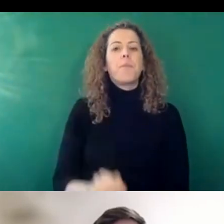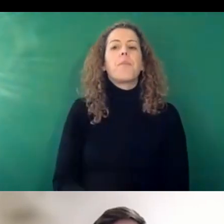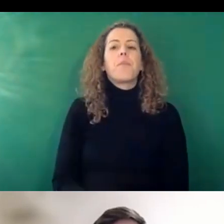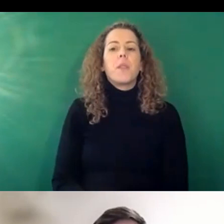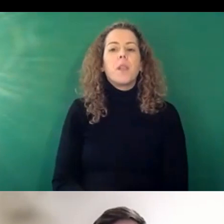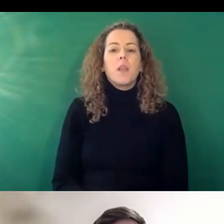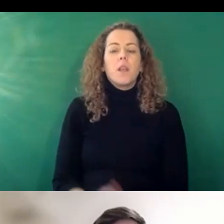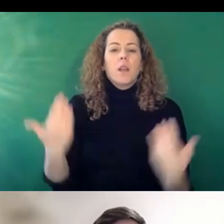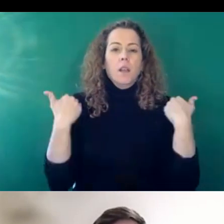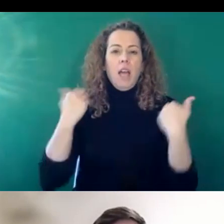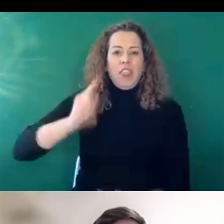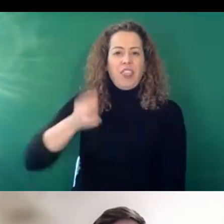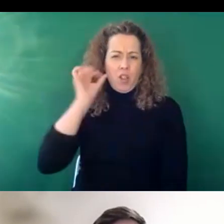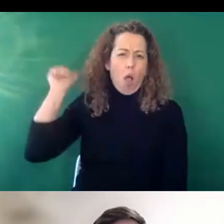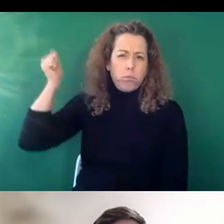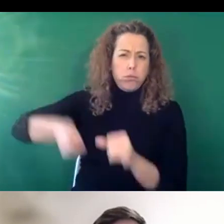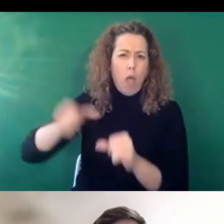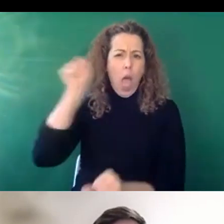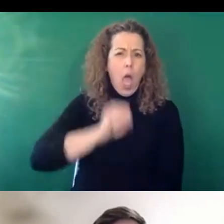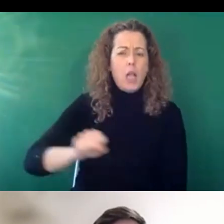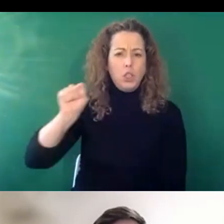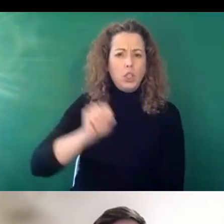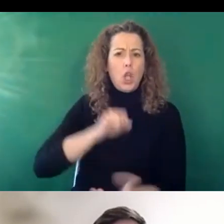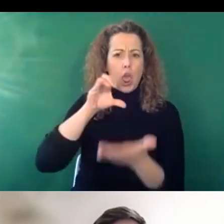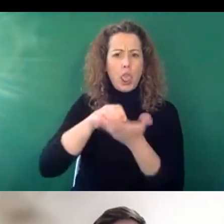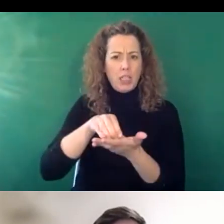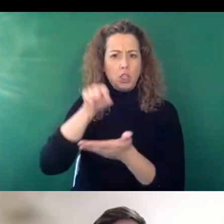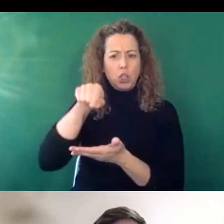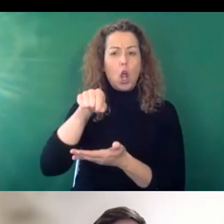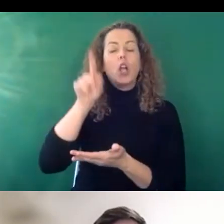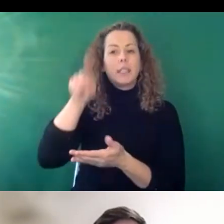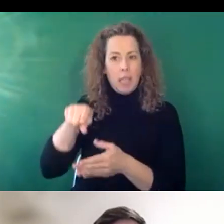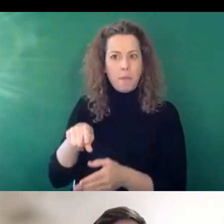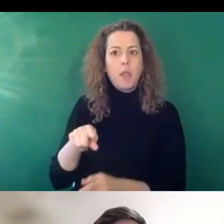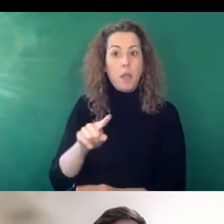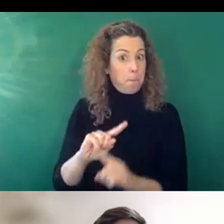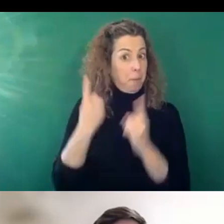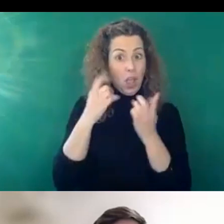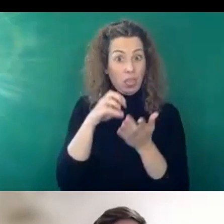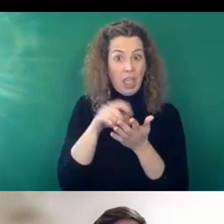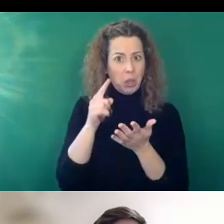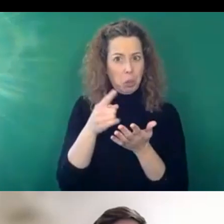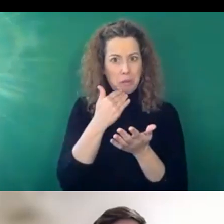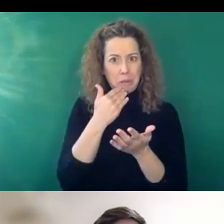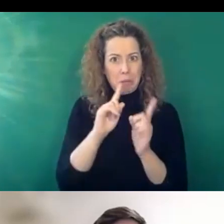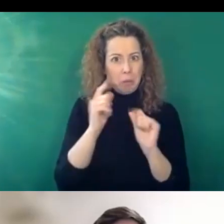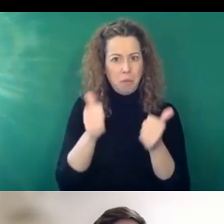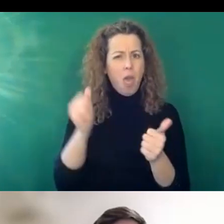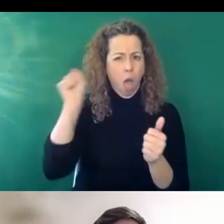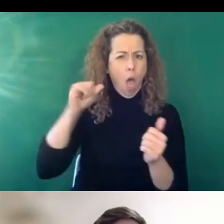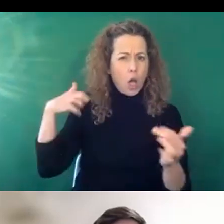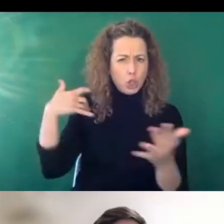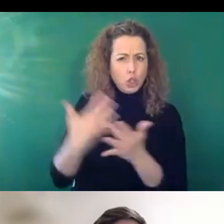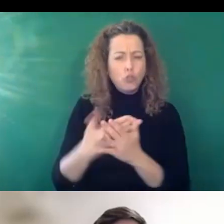de ser la directora desde hace muchos años de este centro, ha sido de los primeros centros o entidad que ya llevan años con